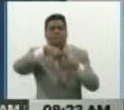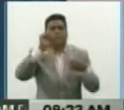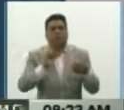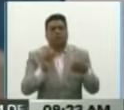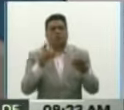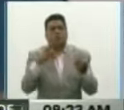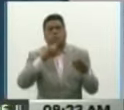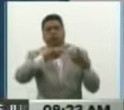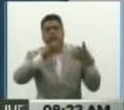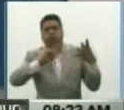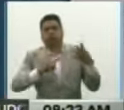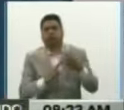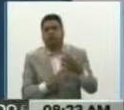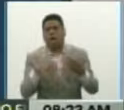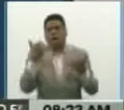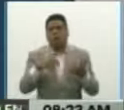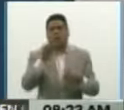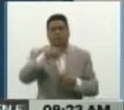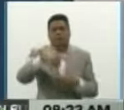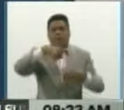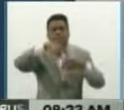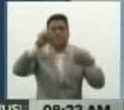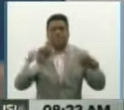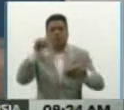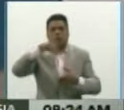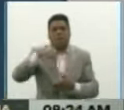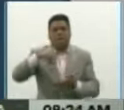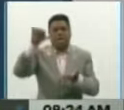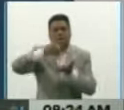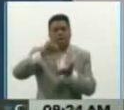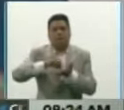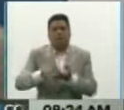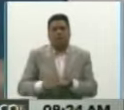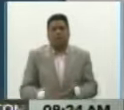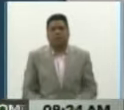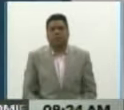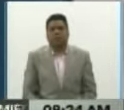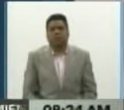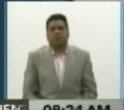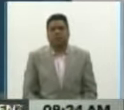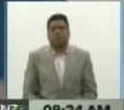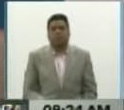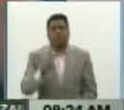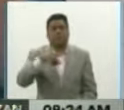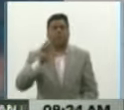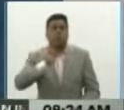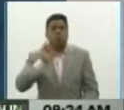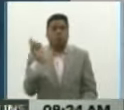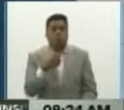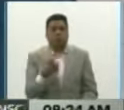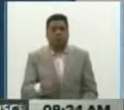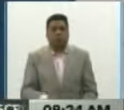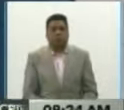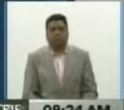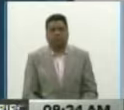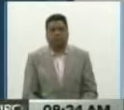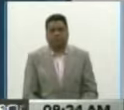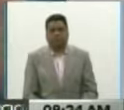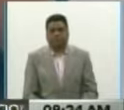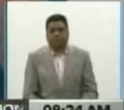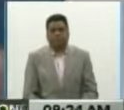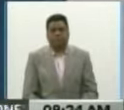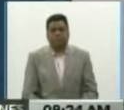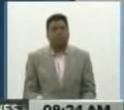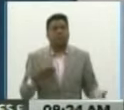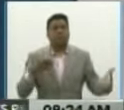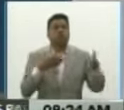ahora nosotros en nuestra región Pexicola, región metropolitana, agencia Tacarigua y agencia Guarena. Pues es una arremetida que tiene este señor